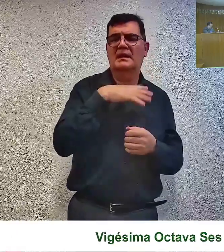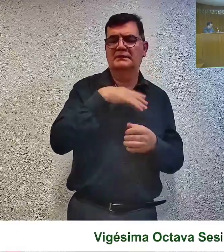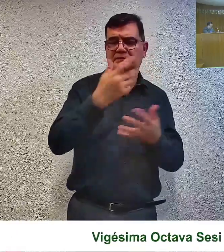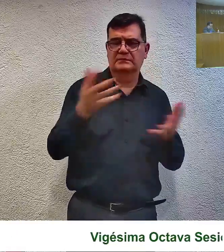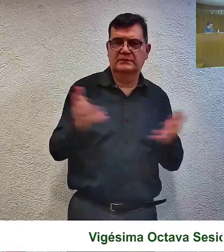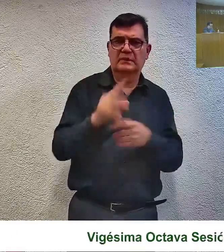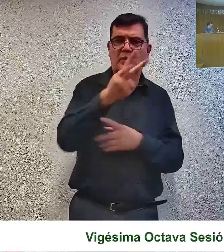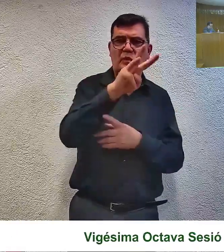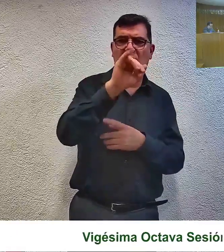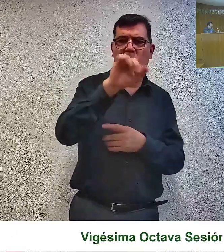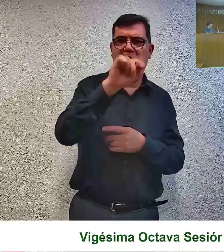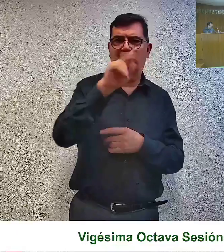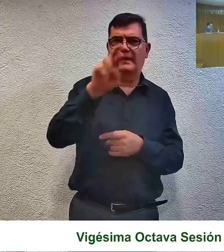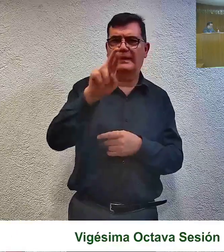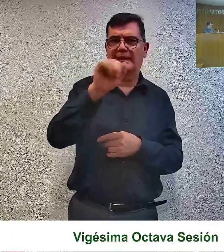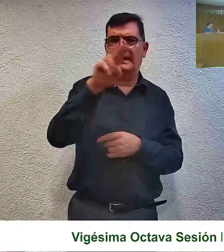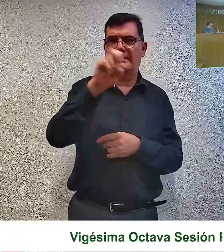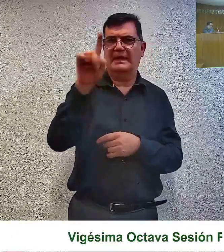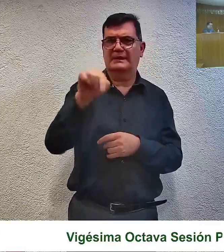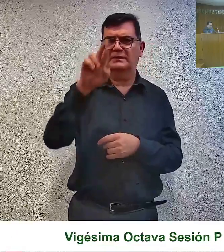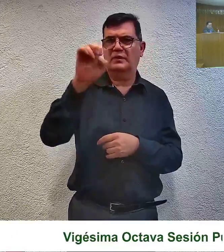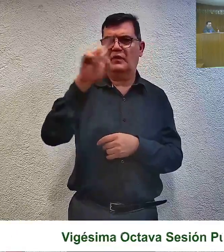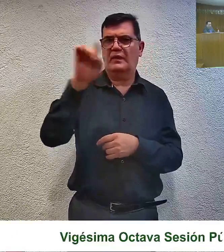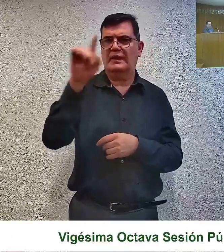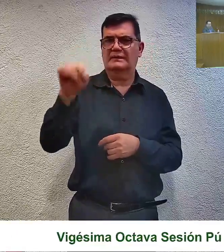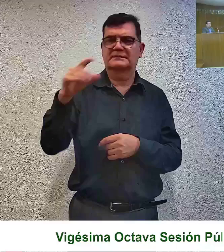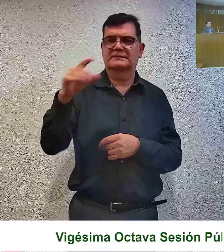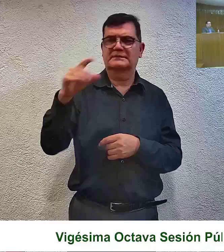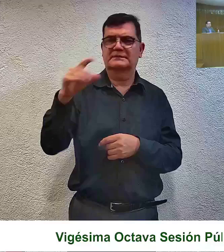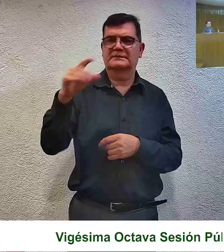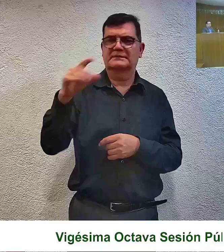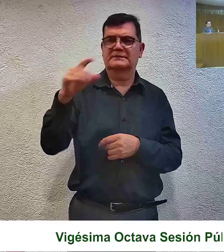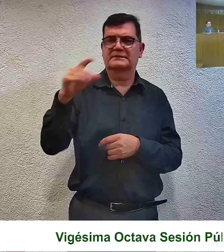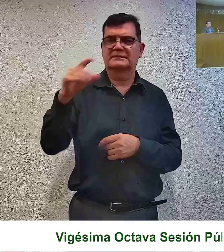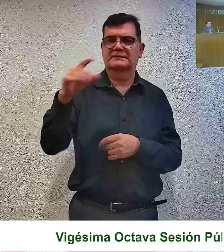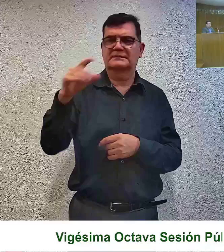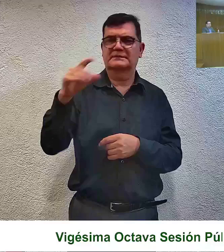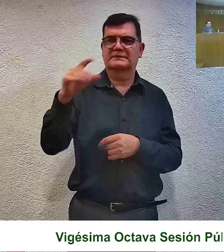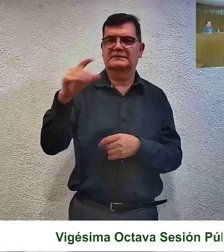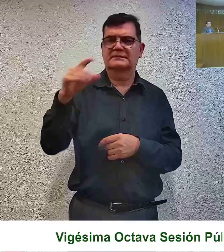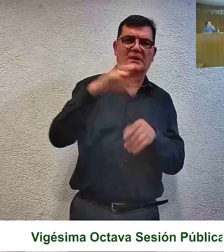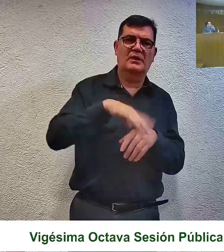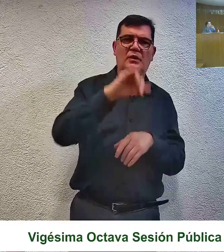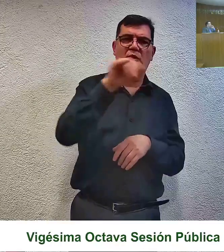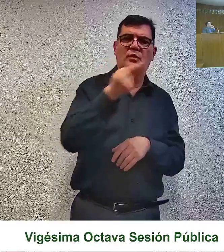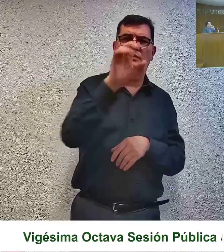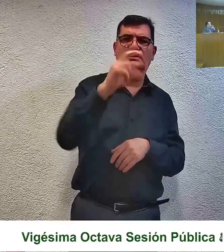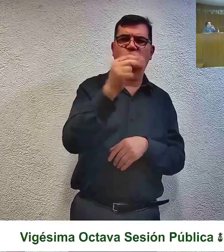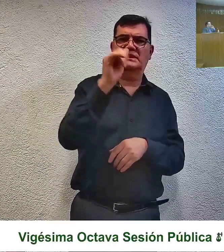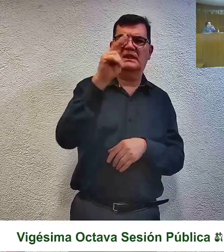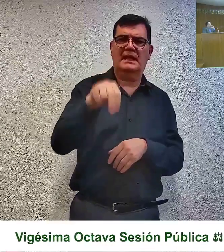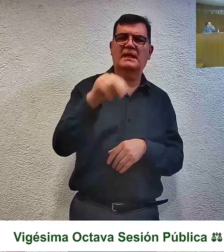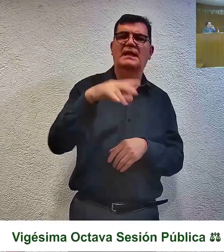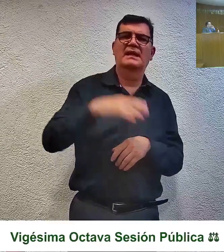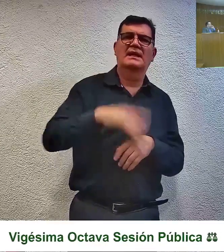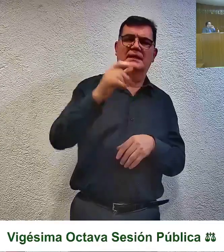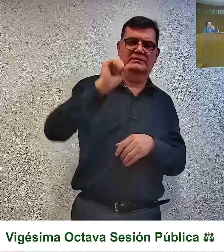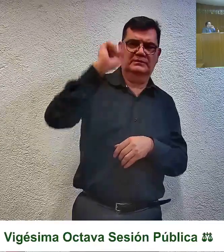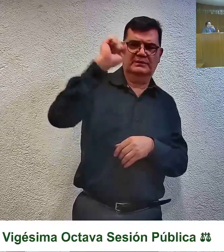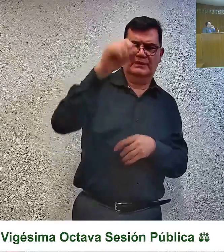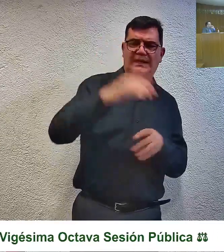por Wilber Ramírez Rodríguez, síndico procurador del Ayuntamiento de Juchitán Guerrero, expediente GEC